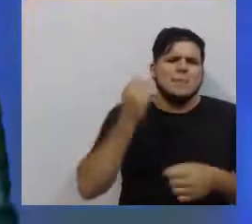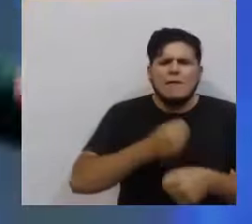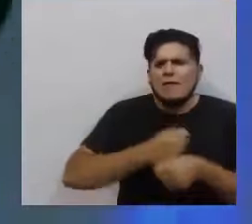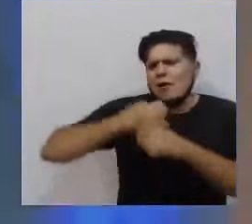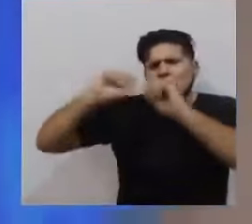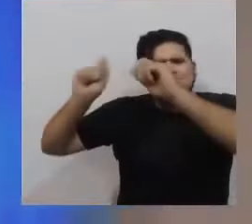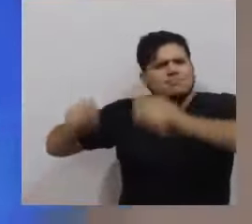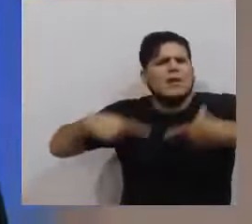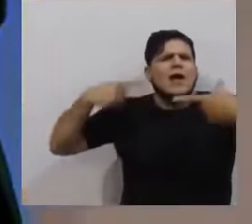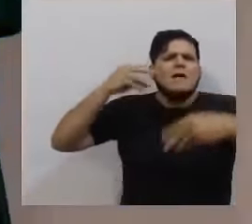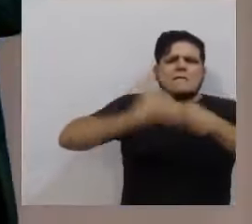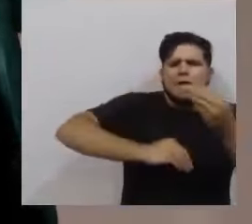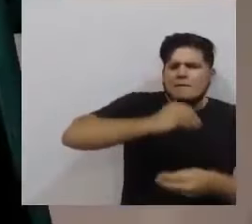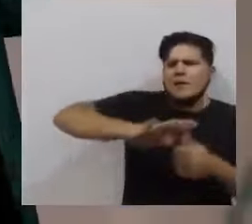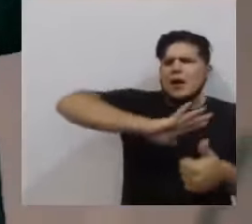este